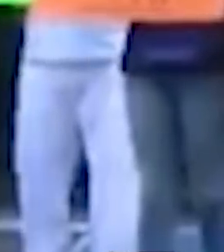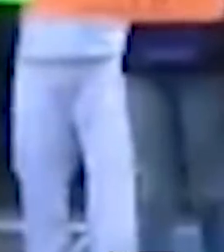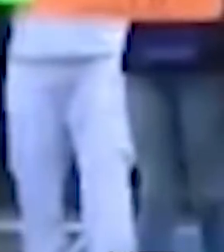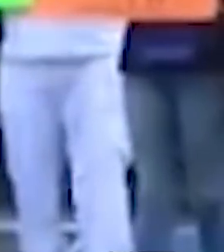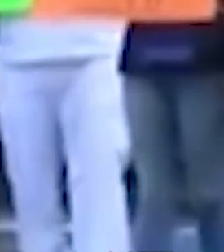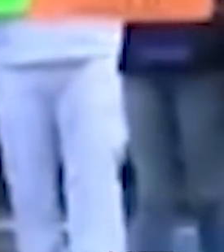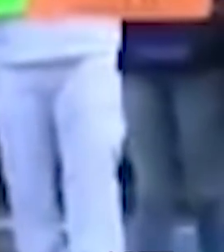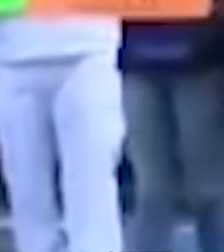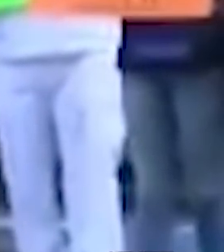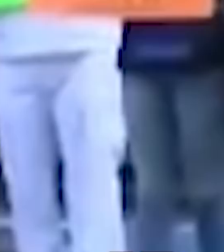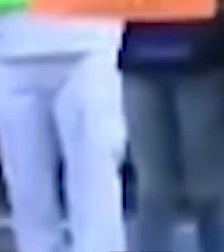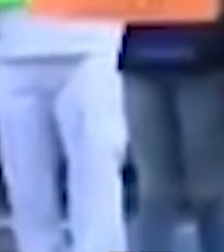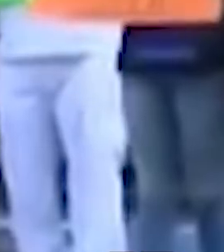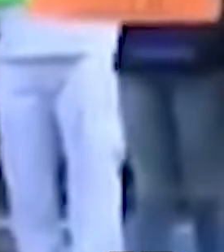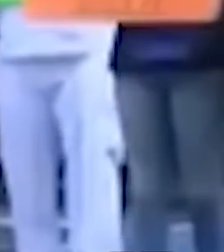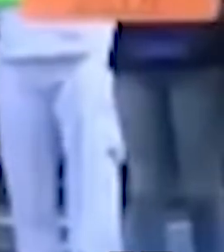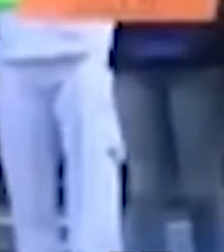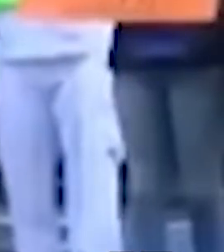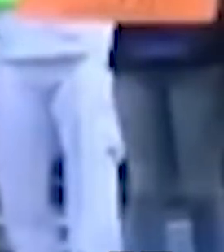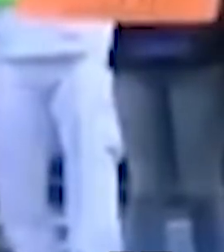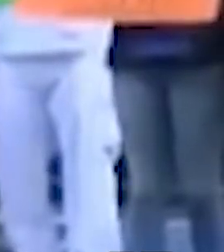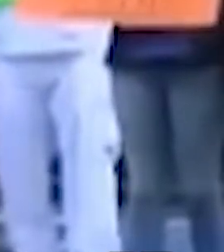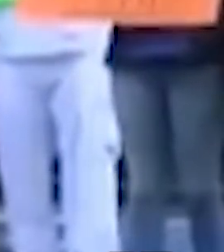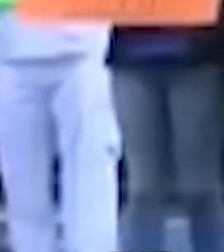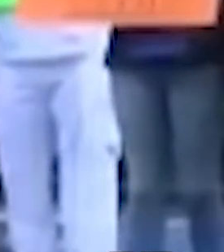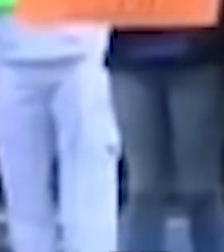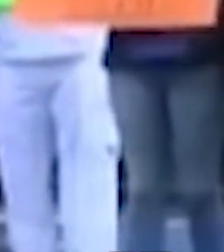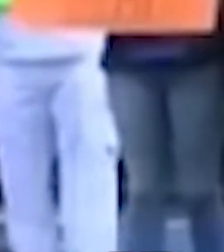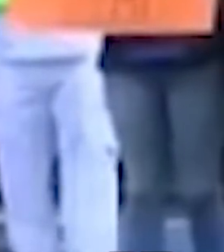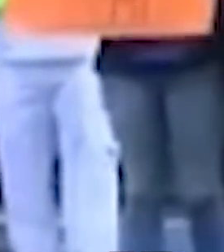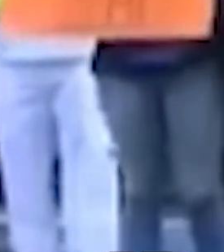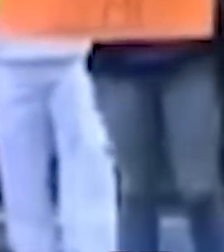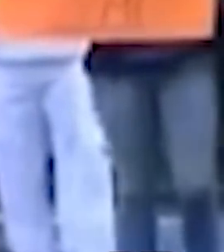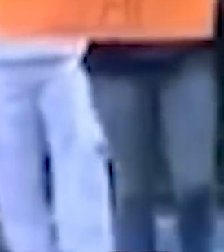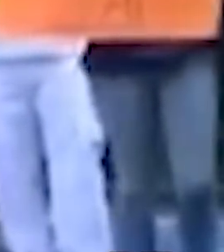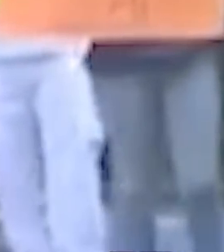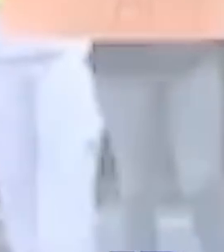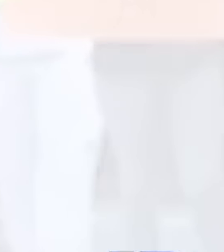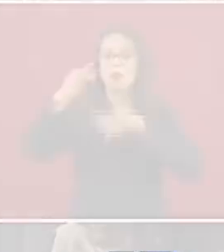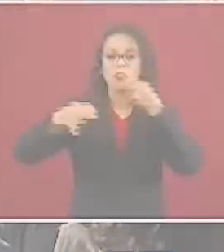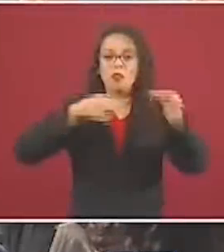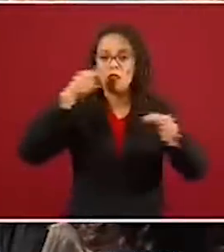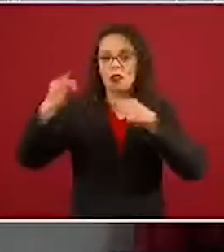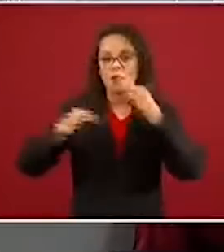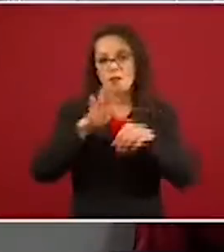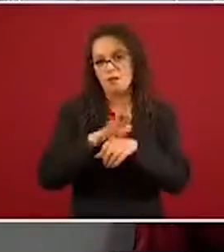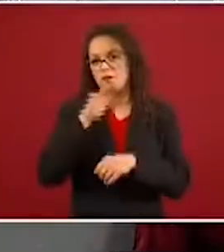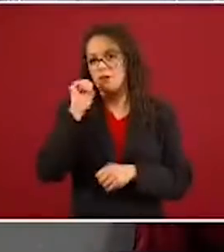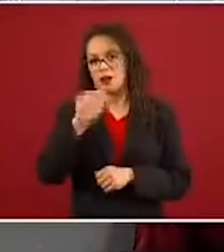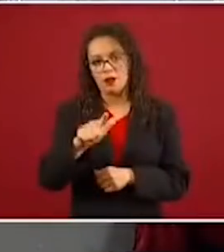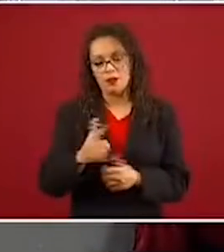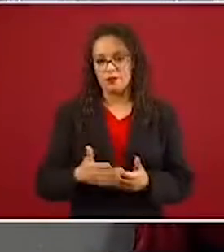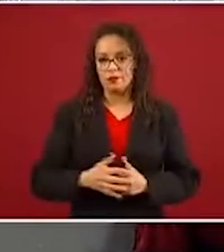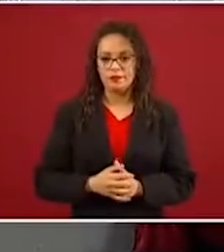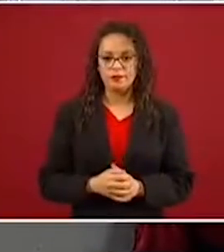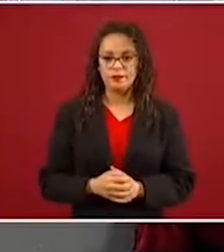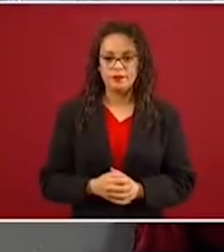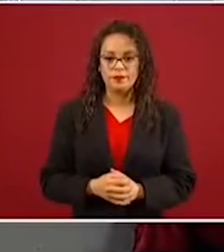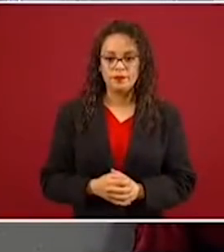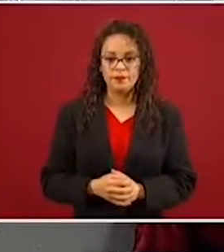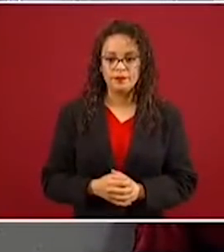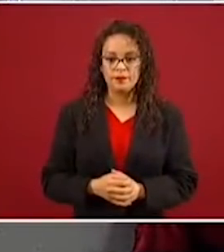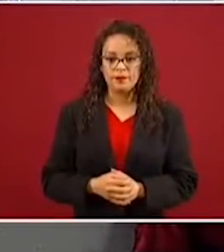personaje, al que le da un tremendo periodicazo de nueva cuenta en el hocico. Yo no me voy a quedar con